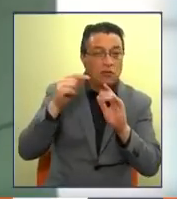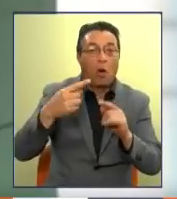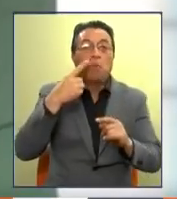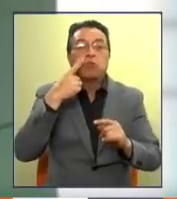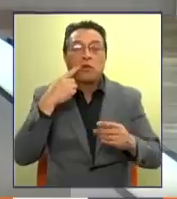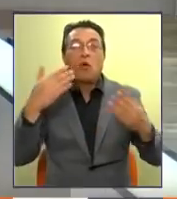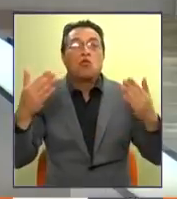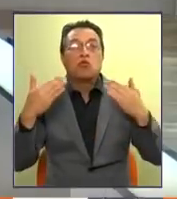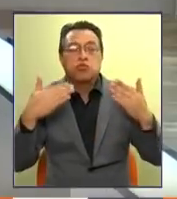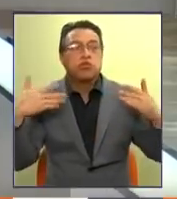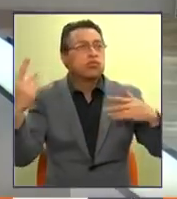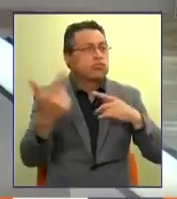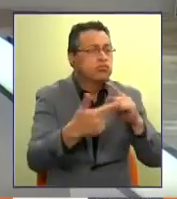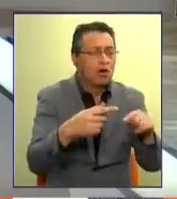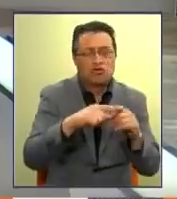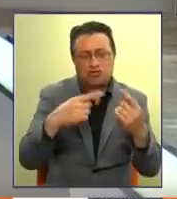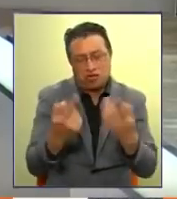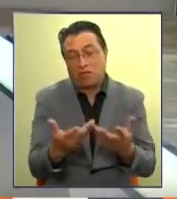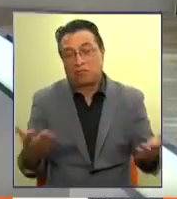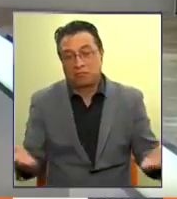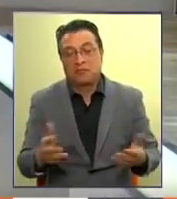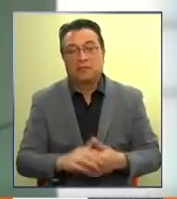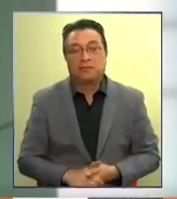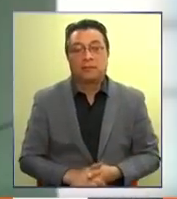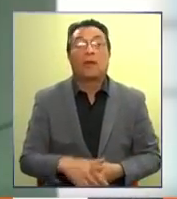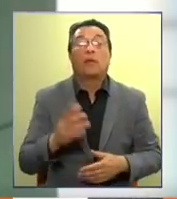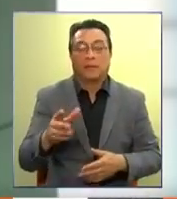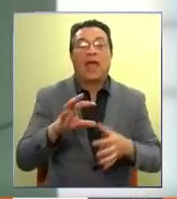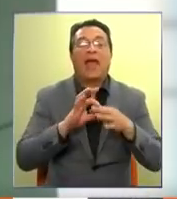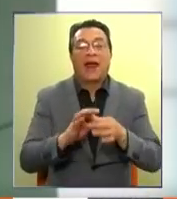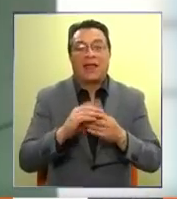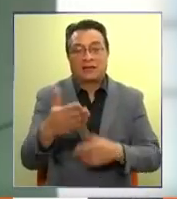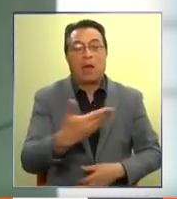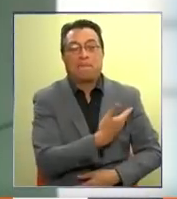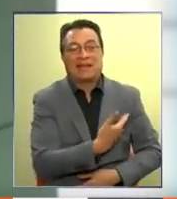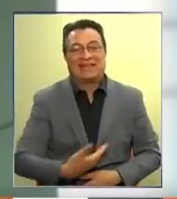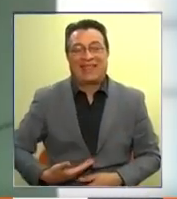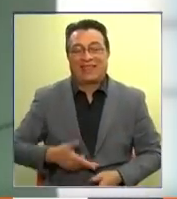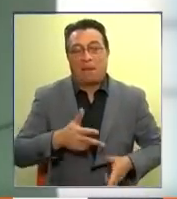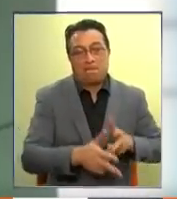para reforzar el concepto. Muy bien, muchas gracias, Luis de Grancho, presidente de Metro, por acompañarnos esta noche. Que esté muy bien.